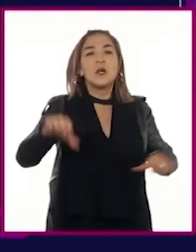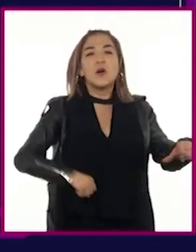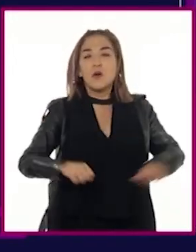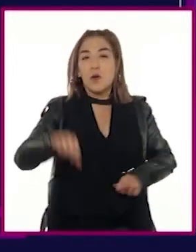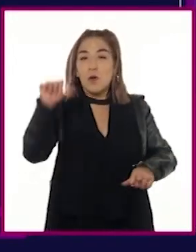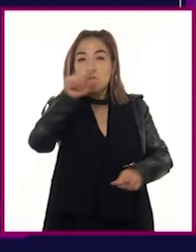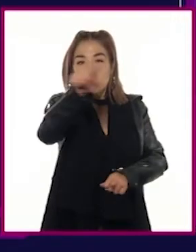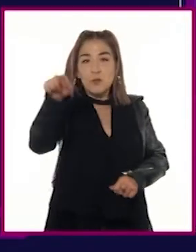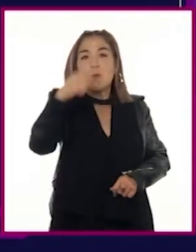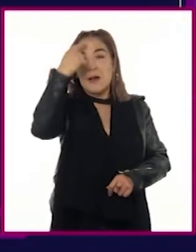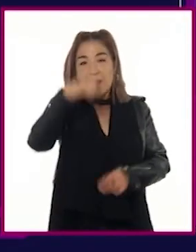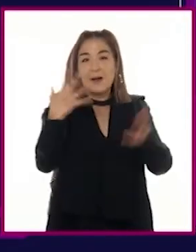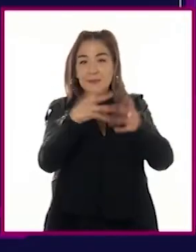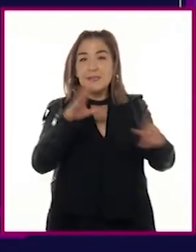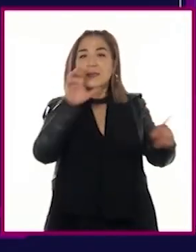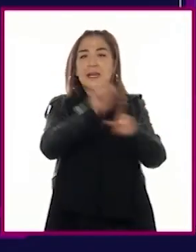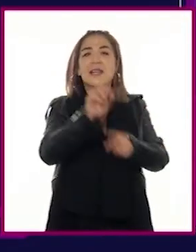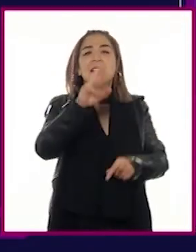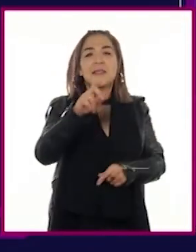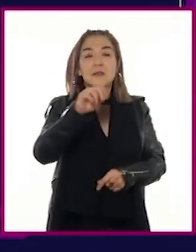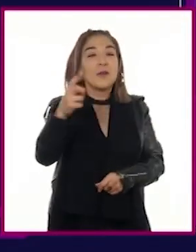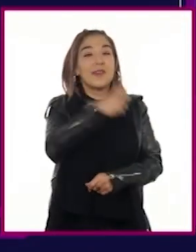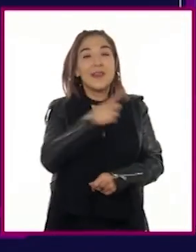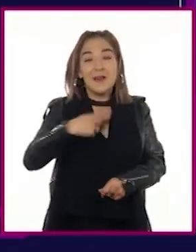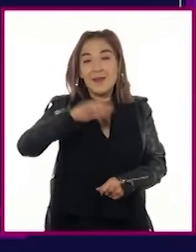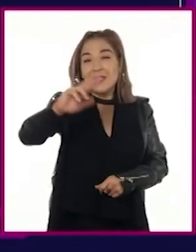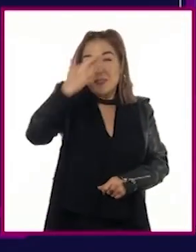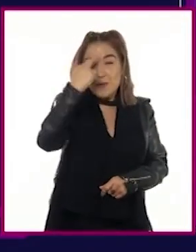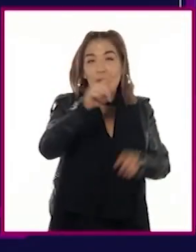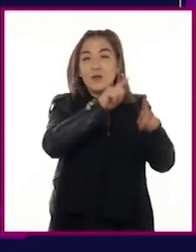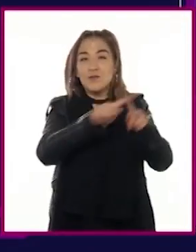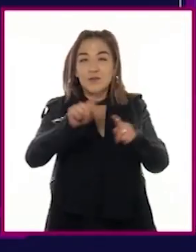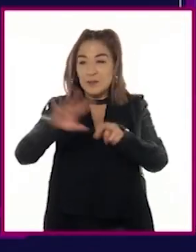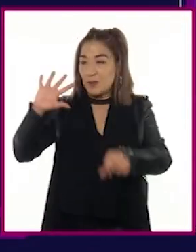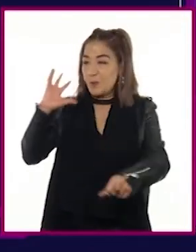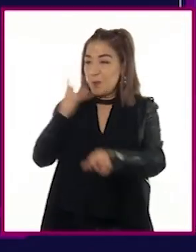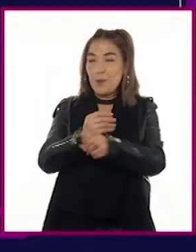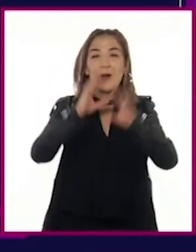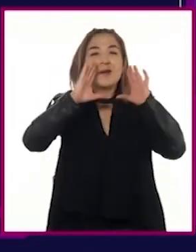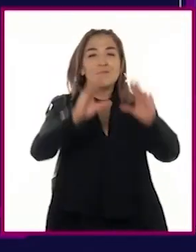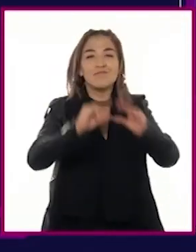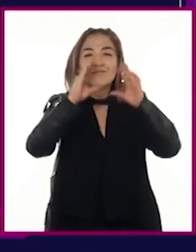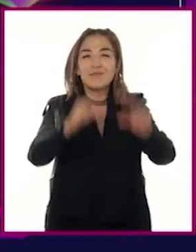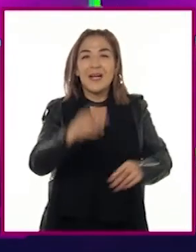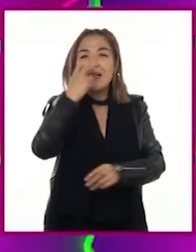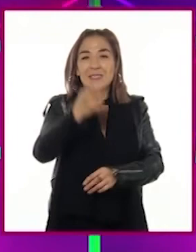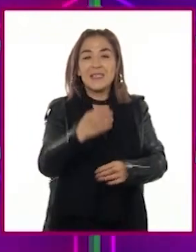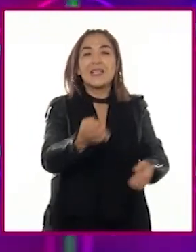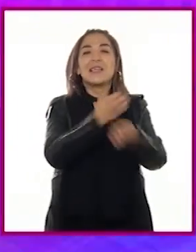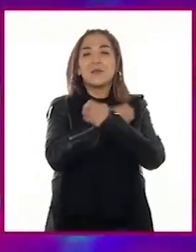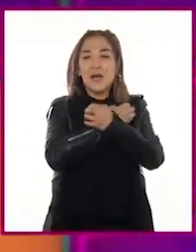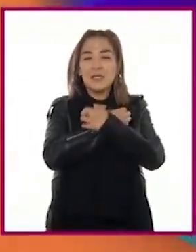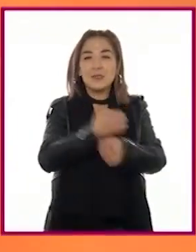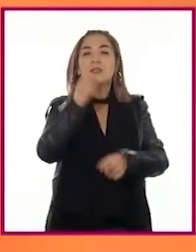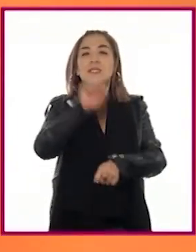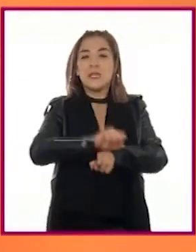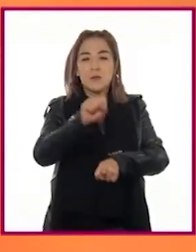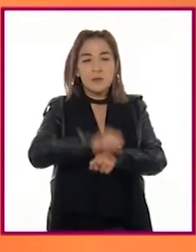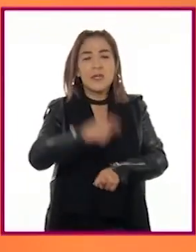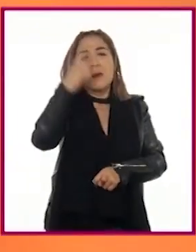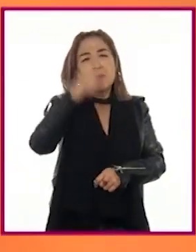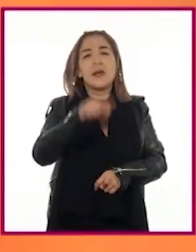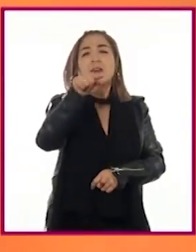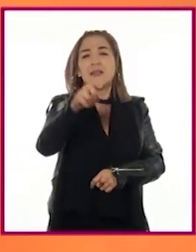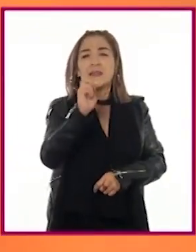ustedes consiste en recordar todos los elementos básicos aprendidos en su paso por la educación básica. Para